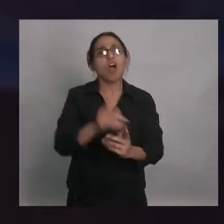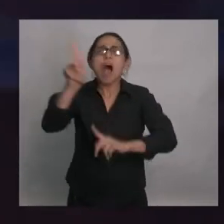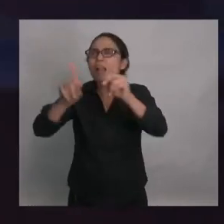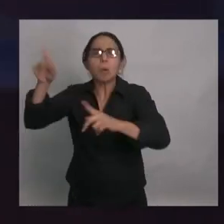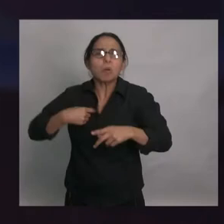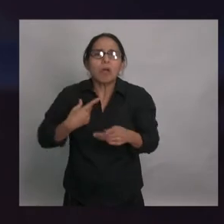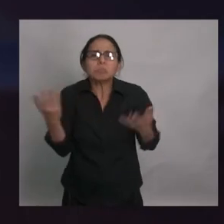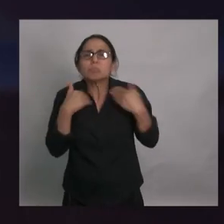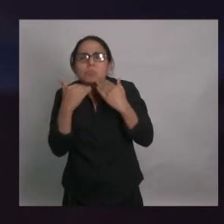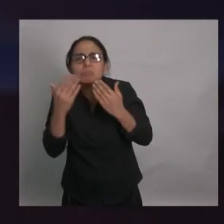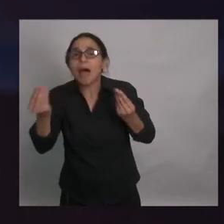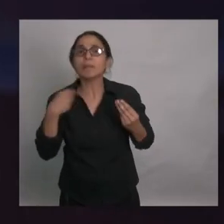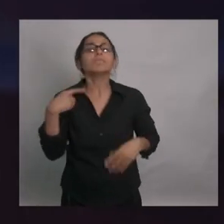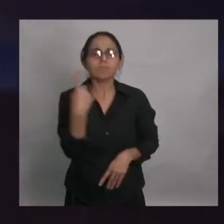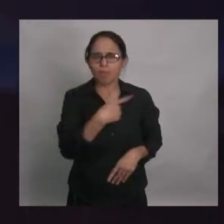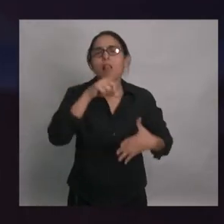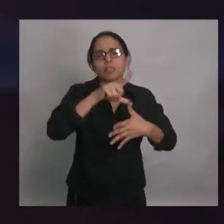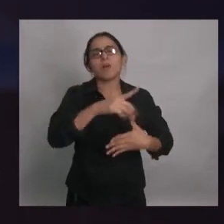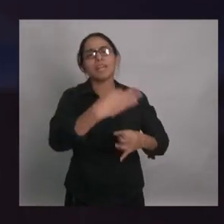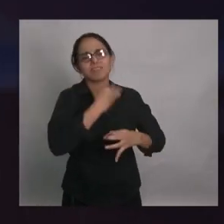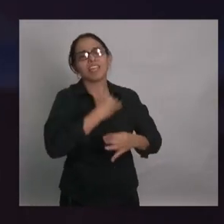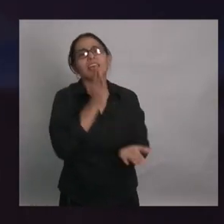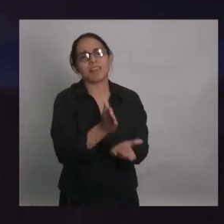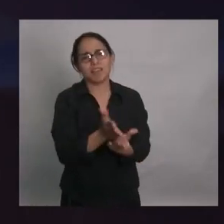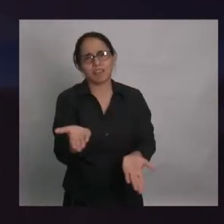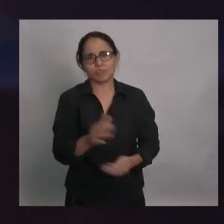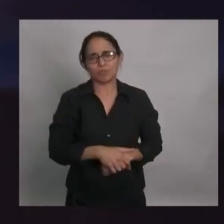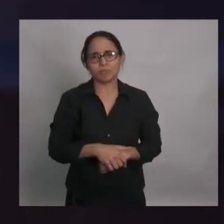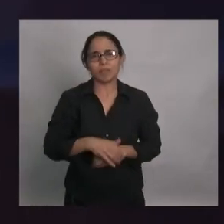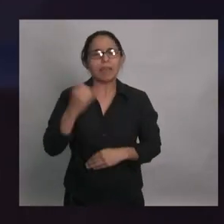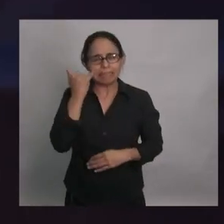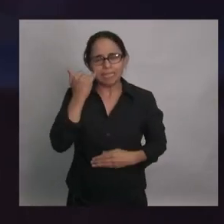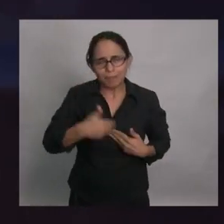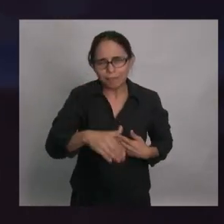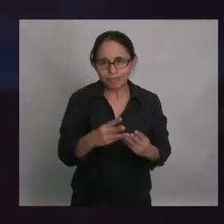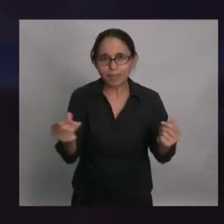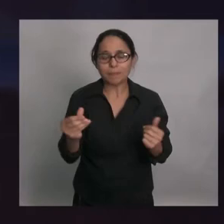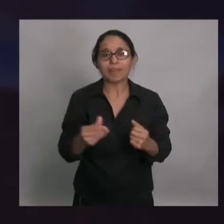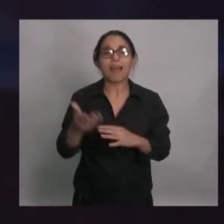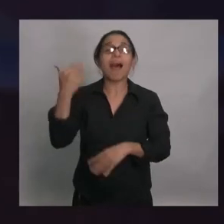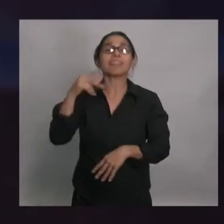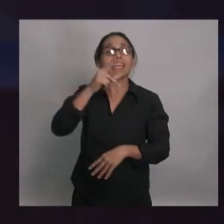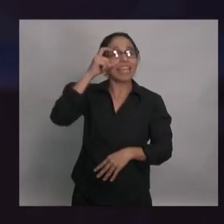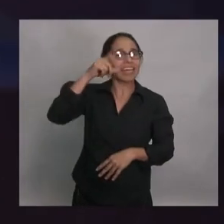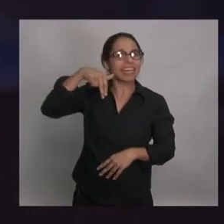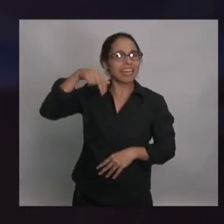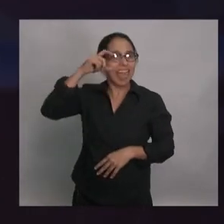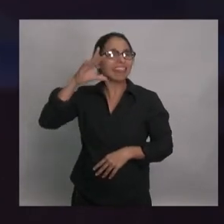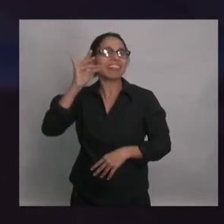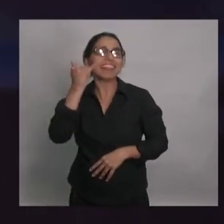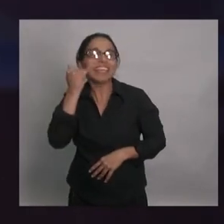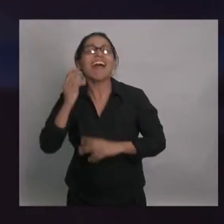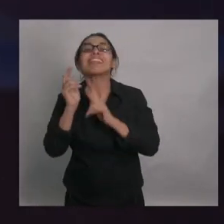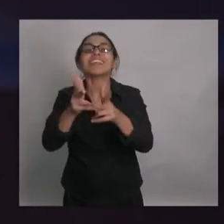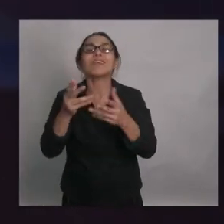termino y termino dijo dijo kennedy queriendo sé hacer el gracioso